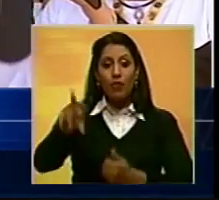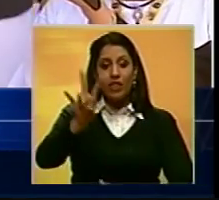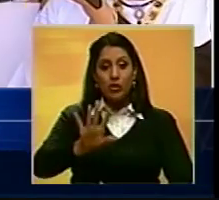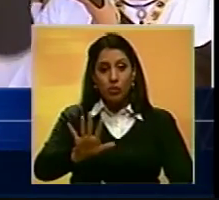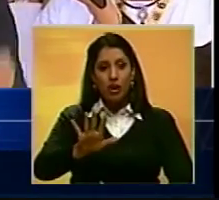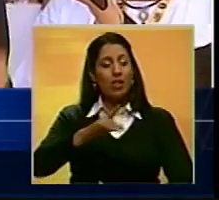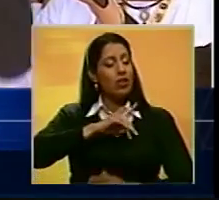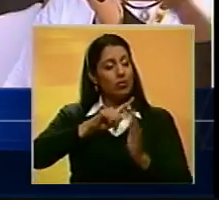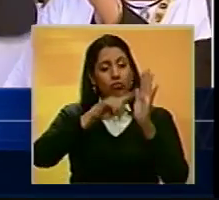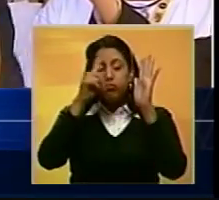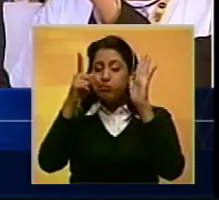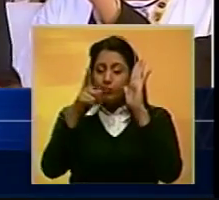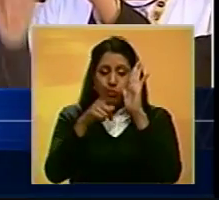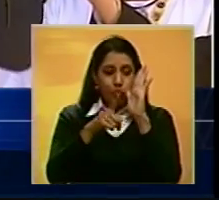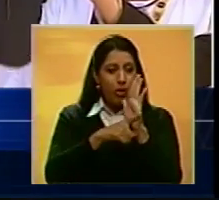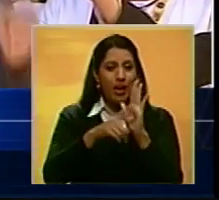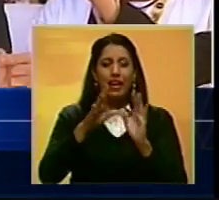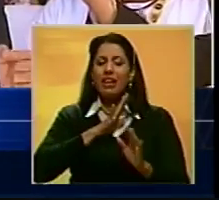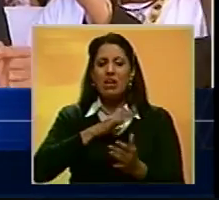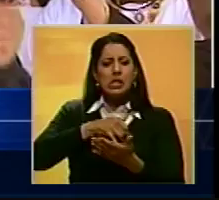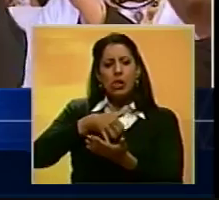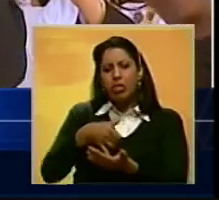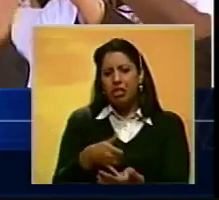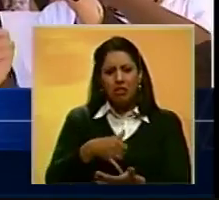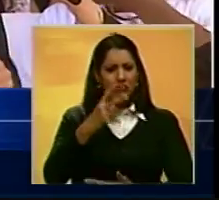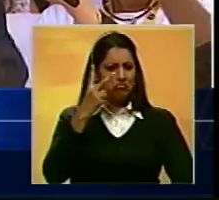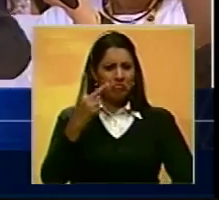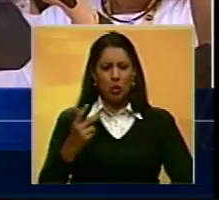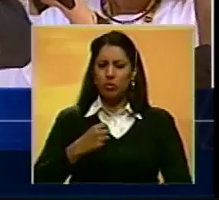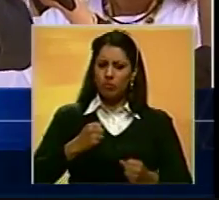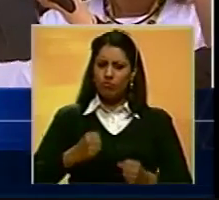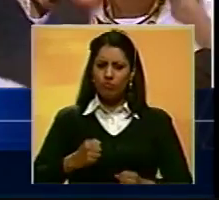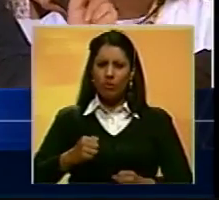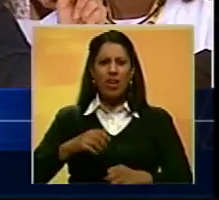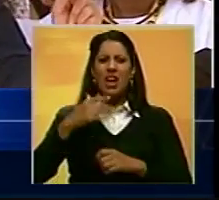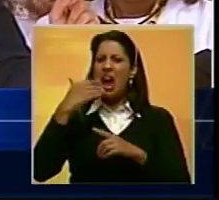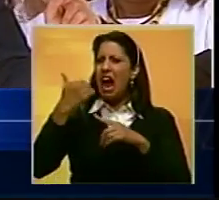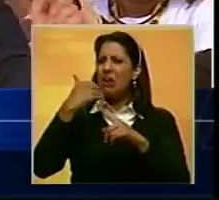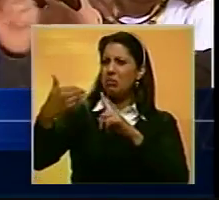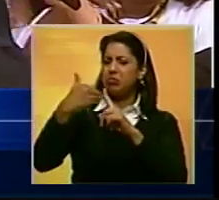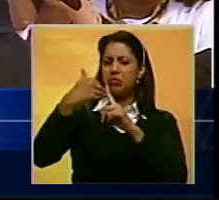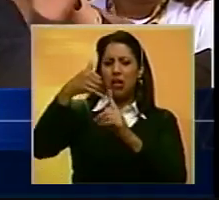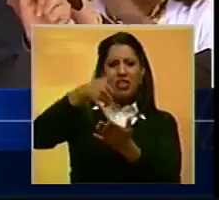es absolutamente inquebrantable por nada